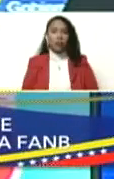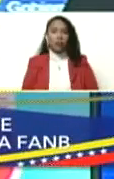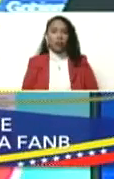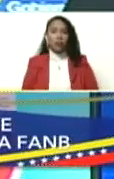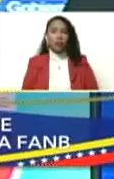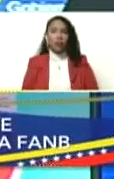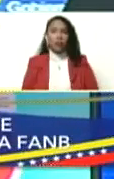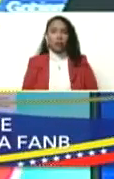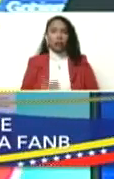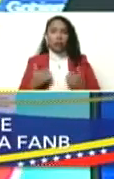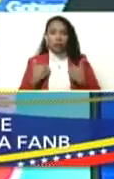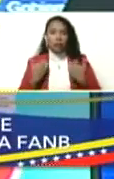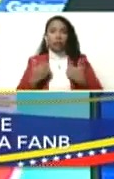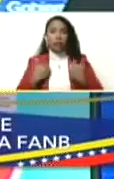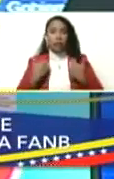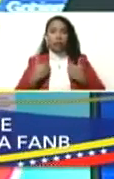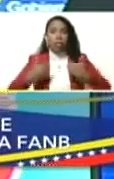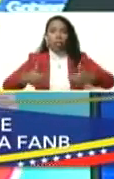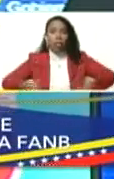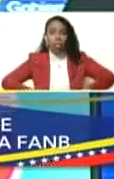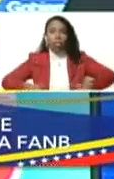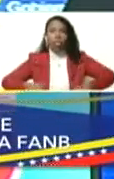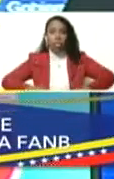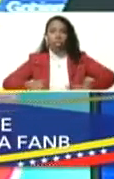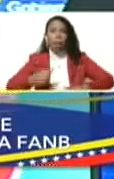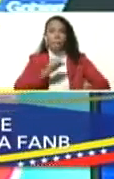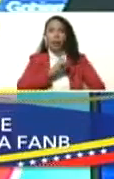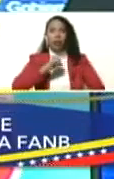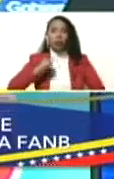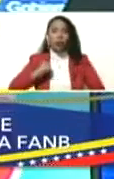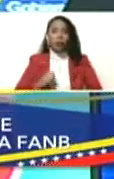del sacrificio personal,